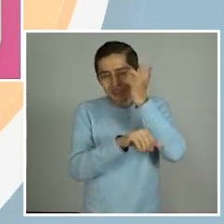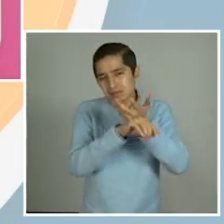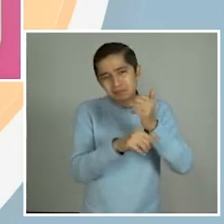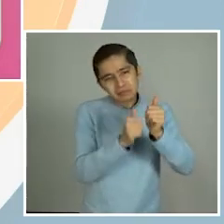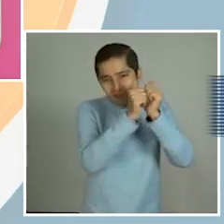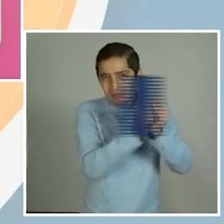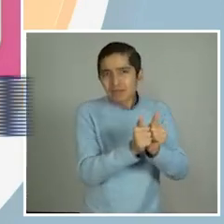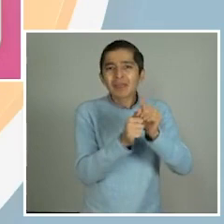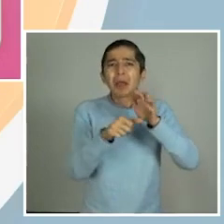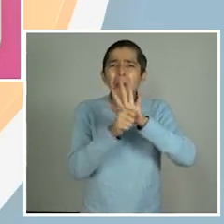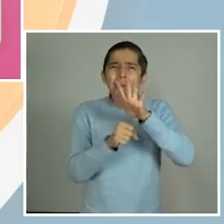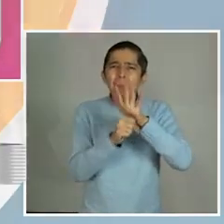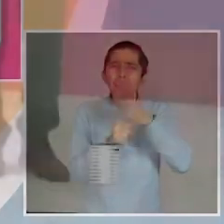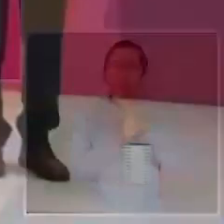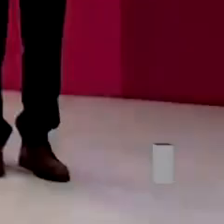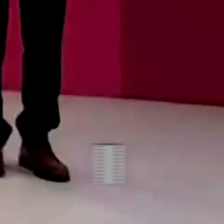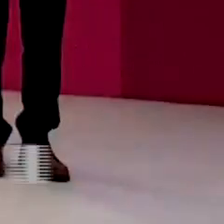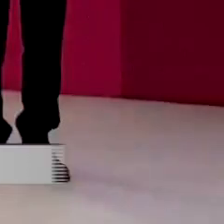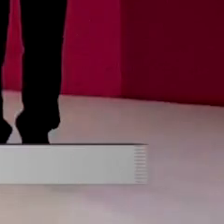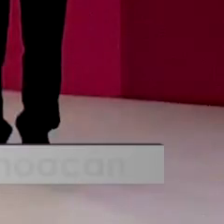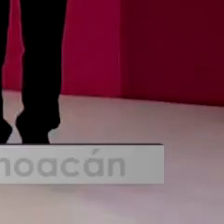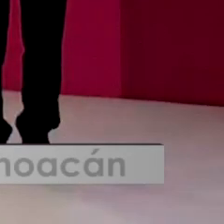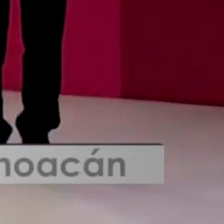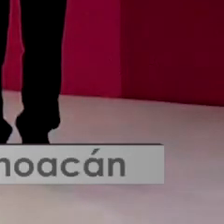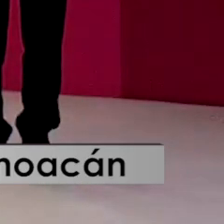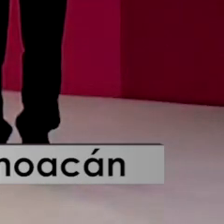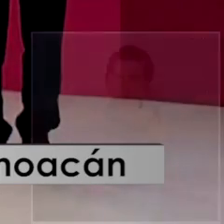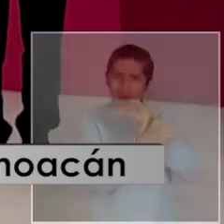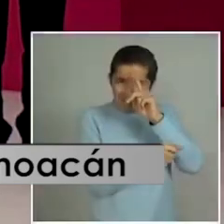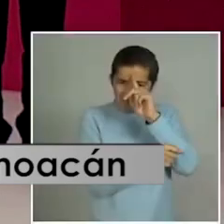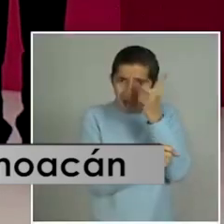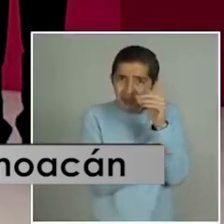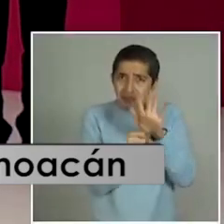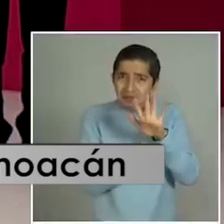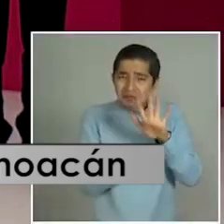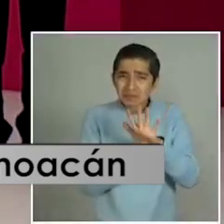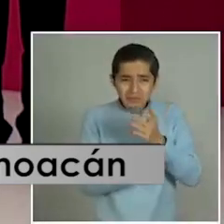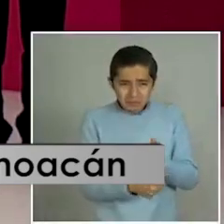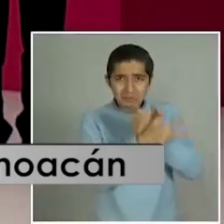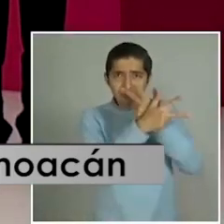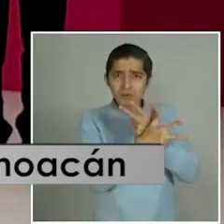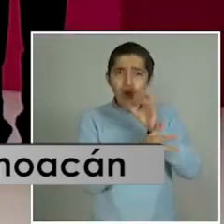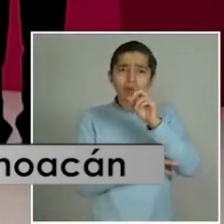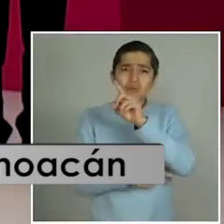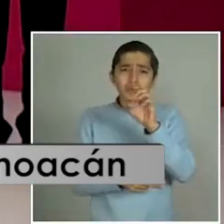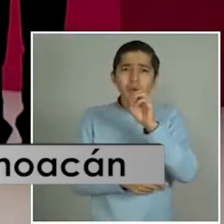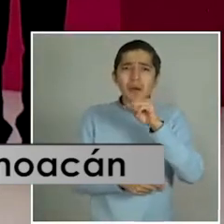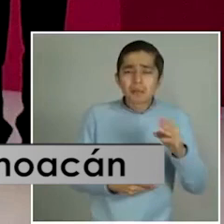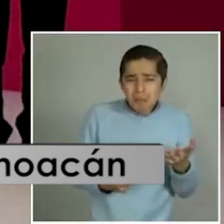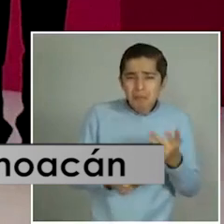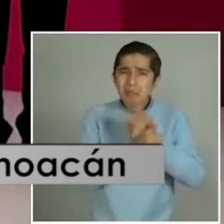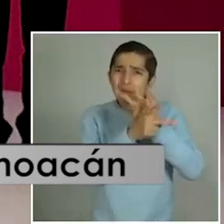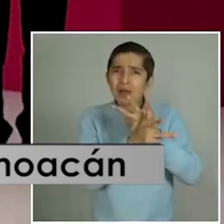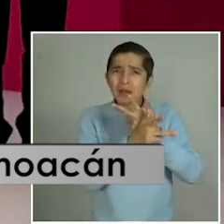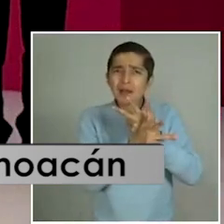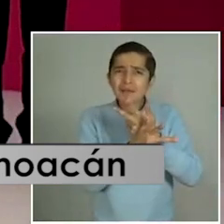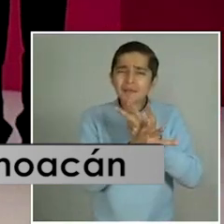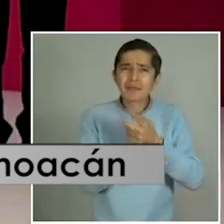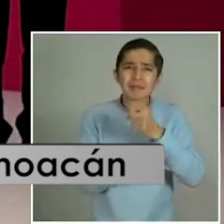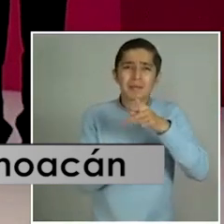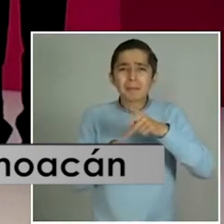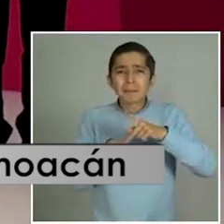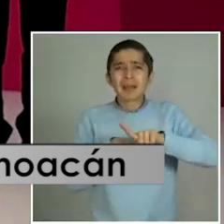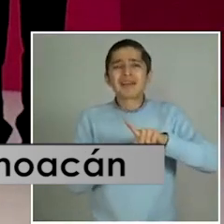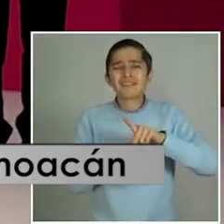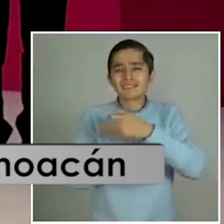la tecnología para una videollamada, un Zoom, y no tener que correr doble riesgo con su familia.